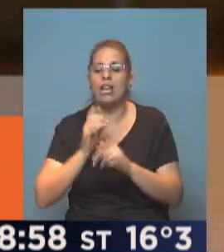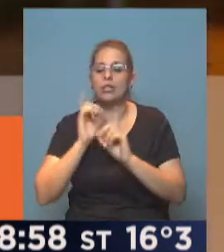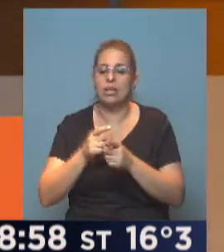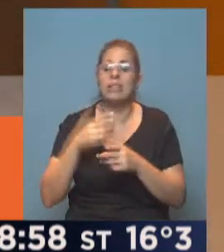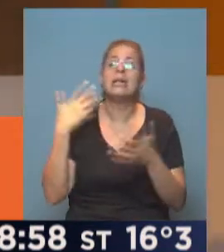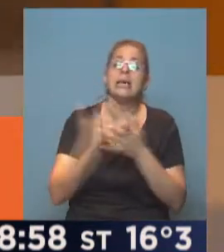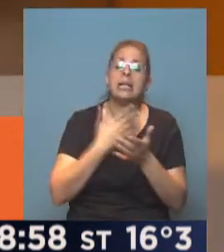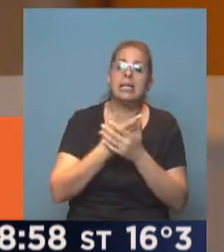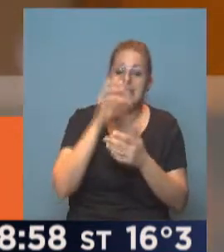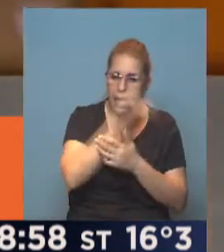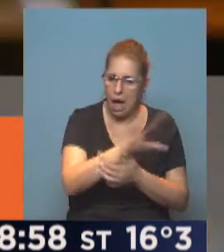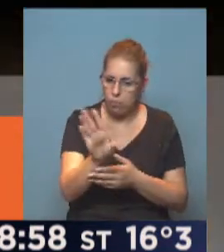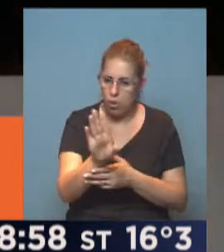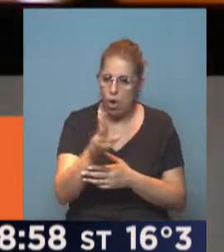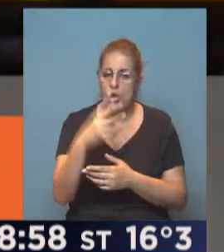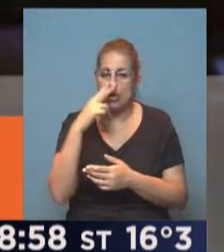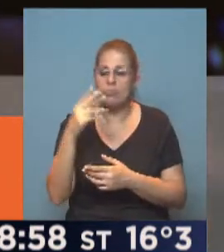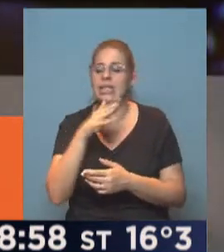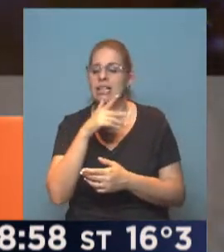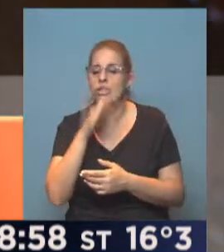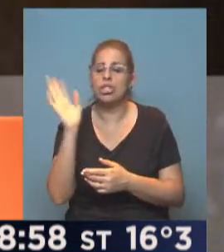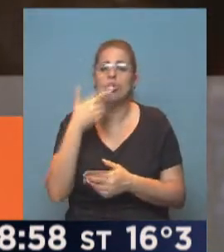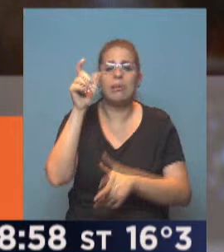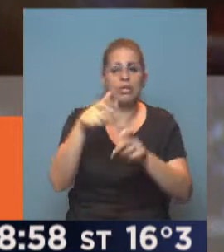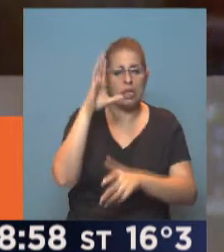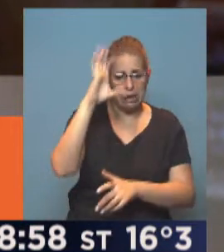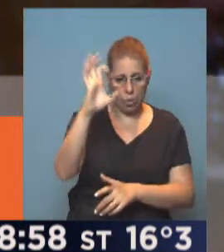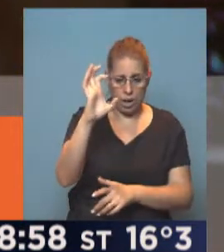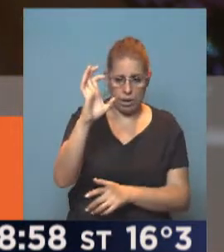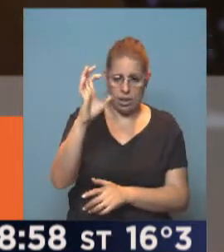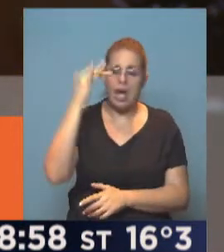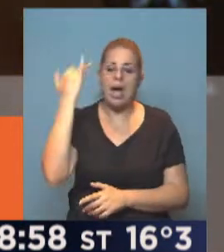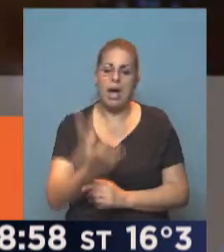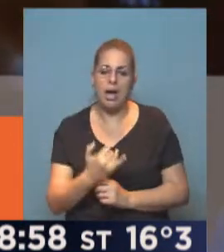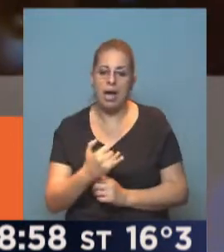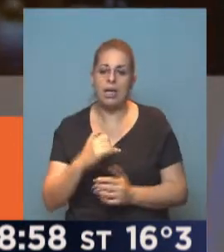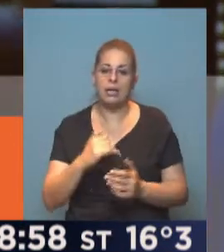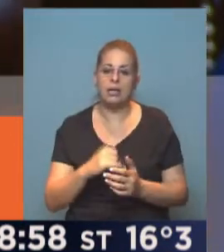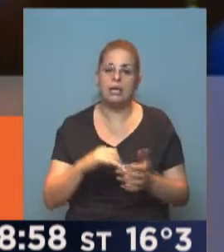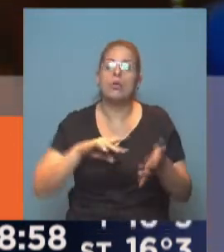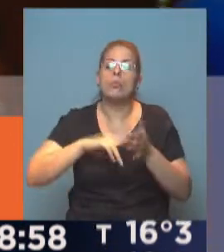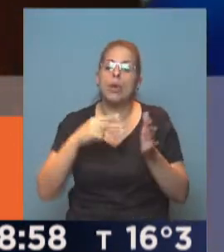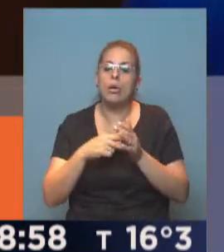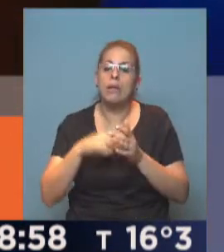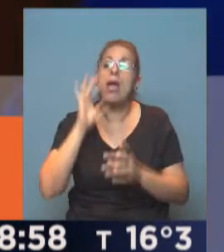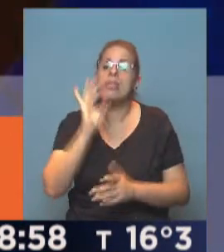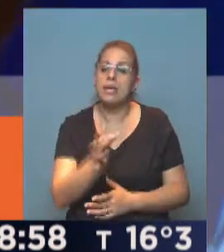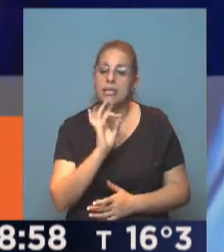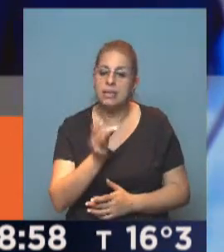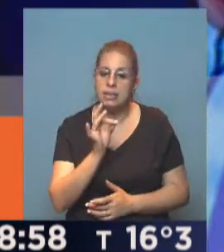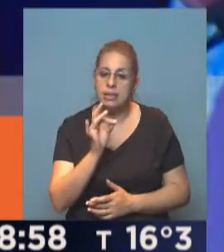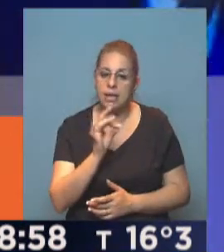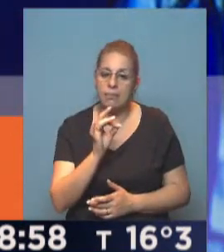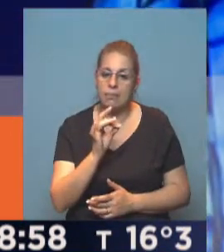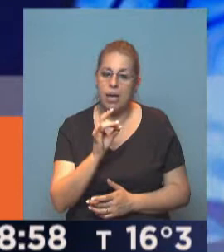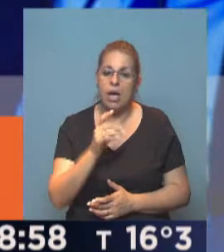influyó. Y en el 2014 todo el mundo va a recordar esto, porque hubo como prolegómeno, en diciembre, hubo